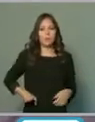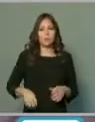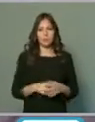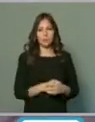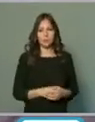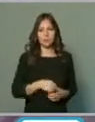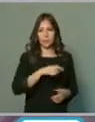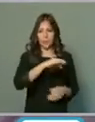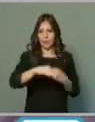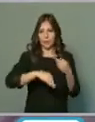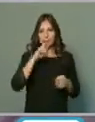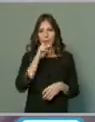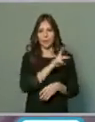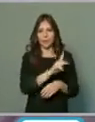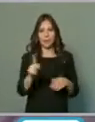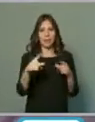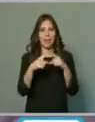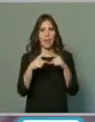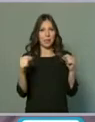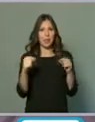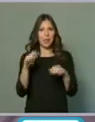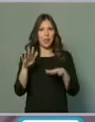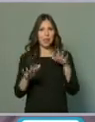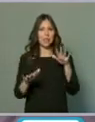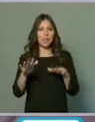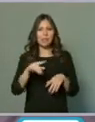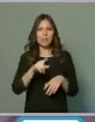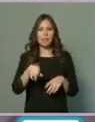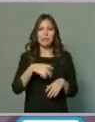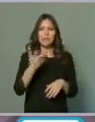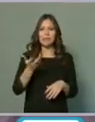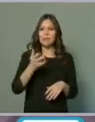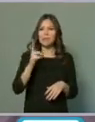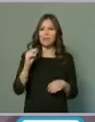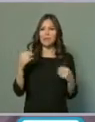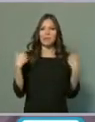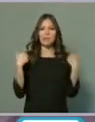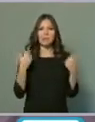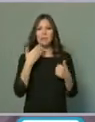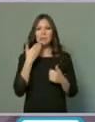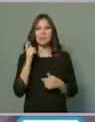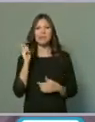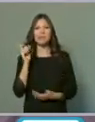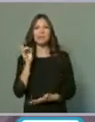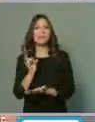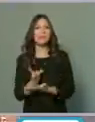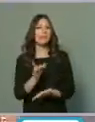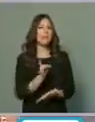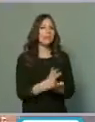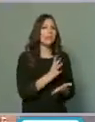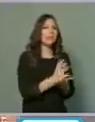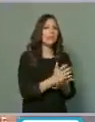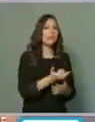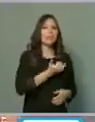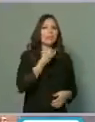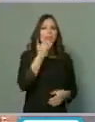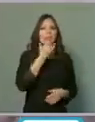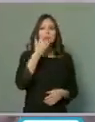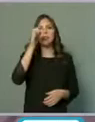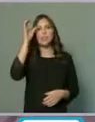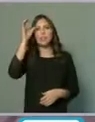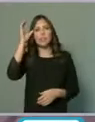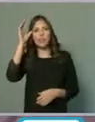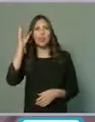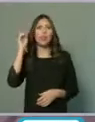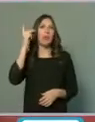dice, son japonesas y nos pasa que de pronto no identificamos bien qué está pasando en Oriente, ¿no? Confundimos lo chino con lo coreano.